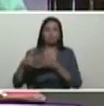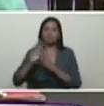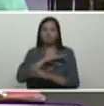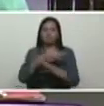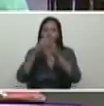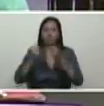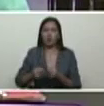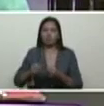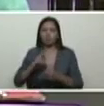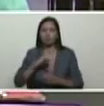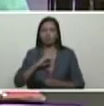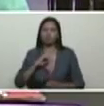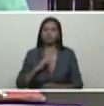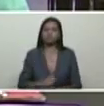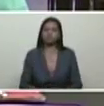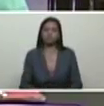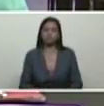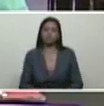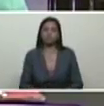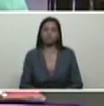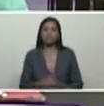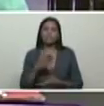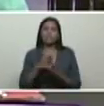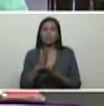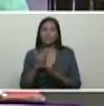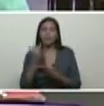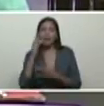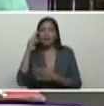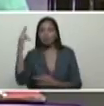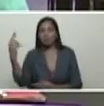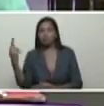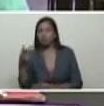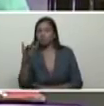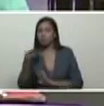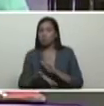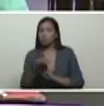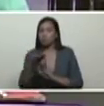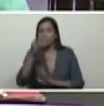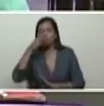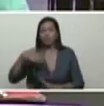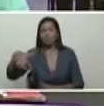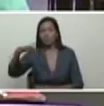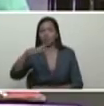con todo su coraje. Siempre hago estas reflexiones importantes para nuestro país.